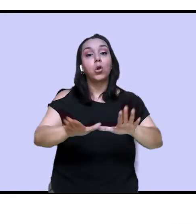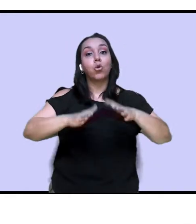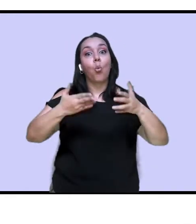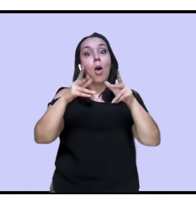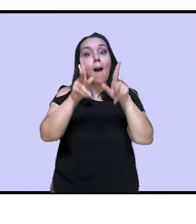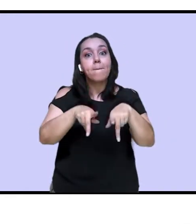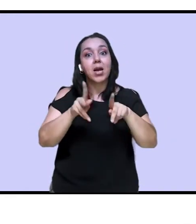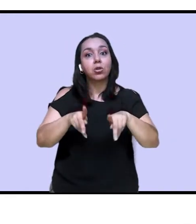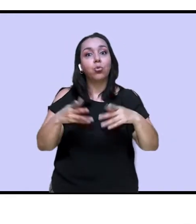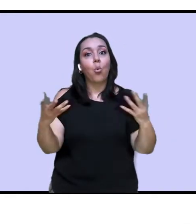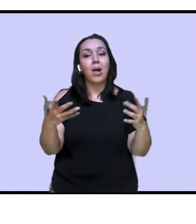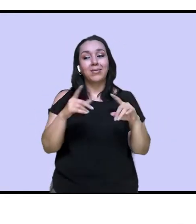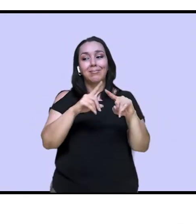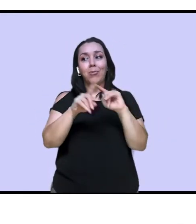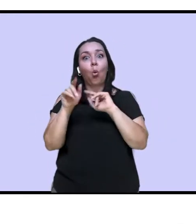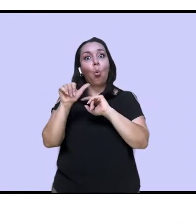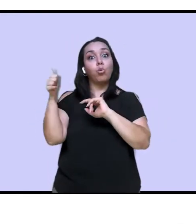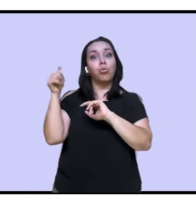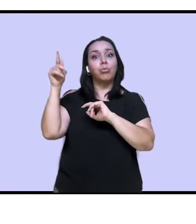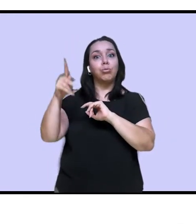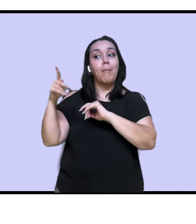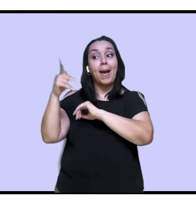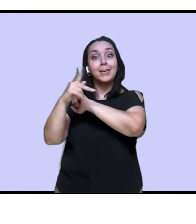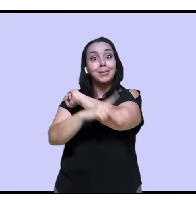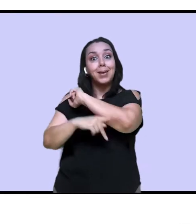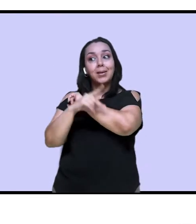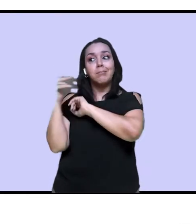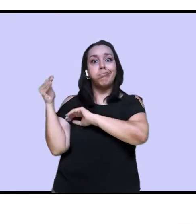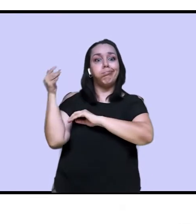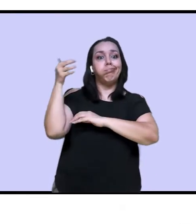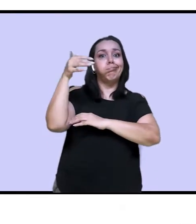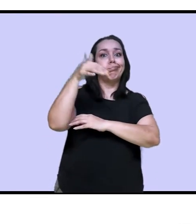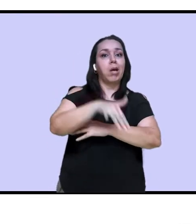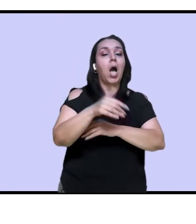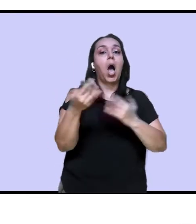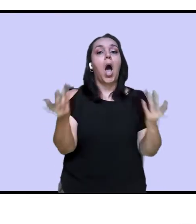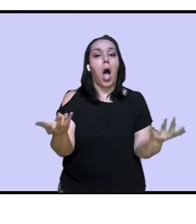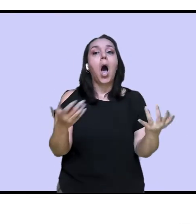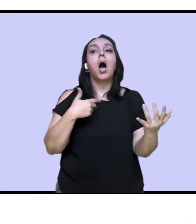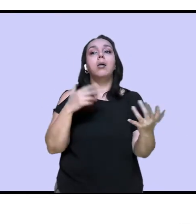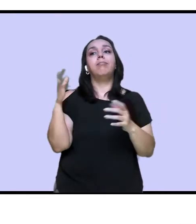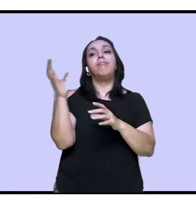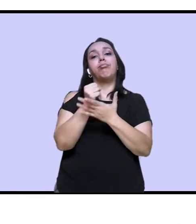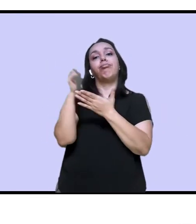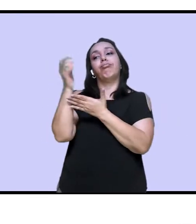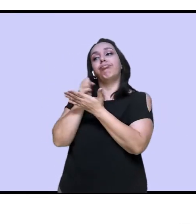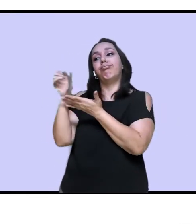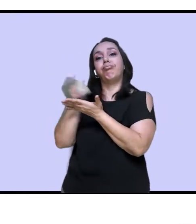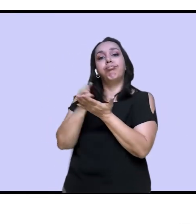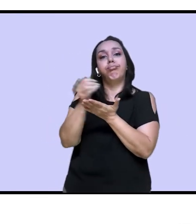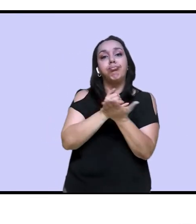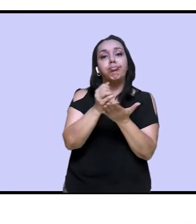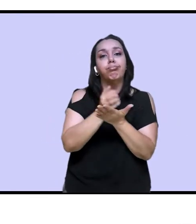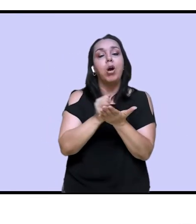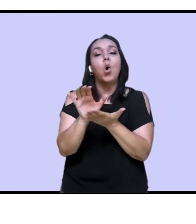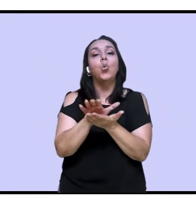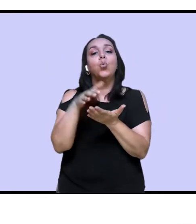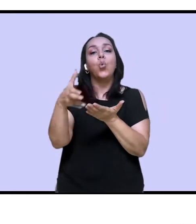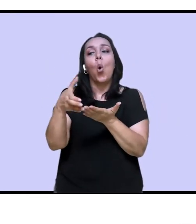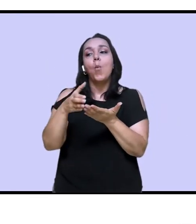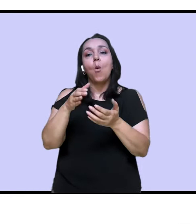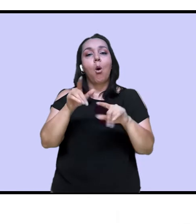este caso con las personas extranjeras, todos los aportes a la identidad nacional que